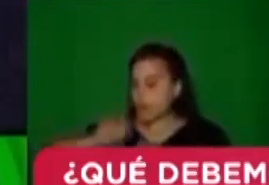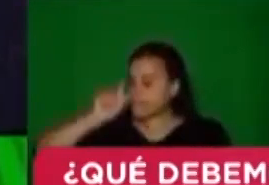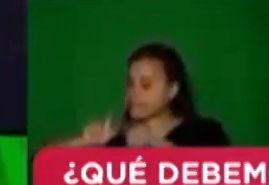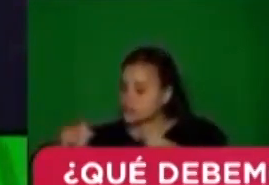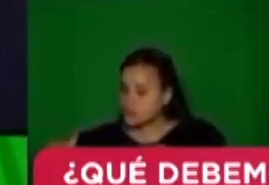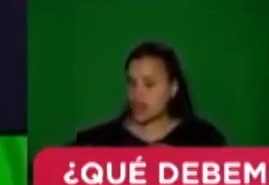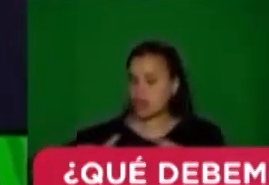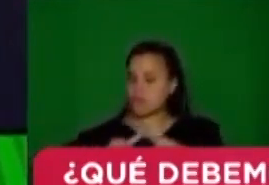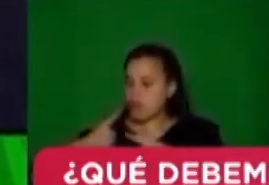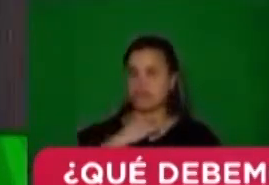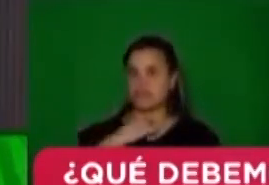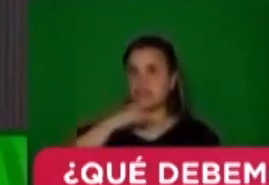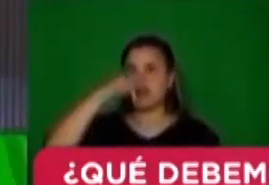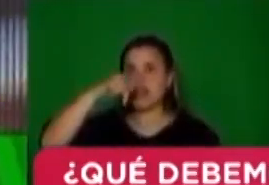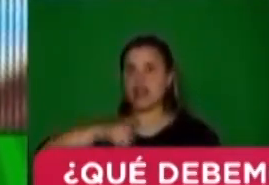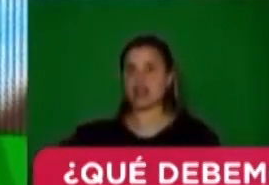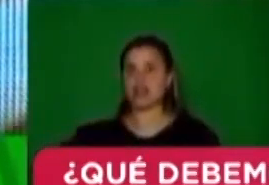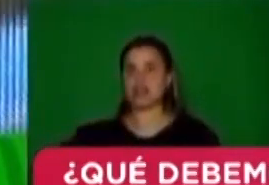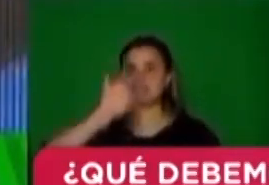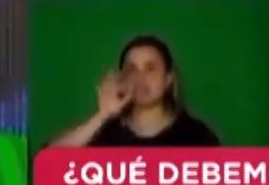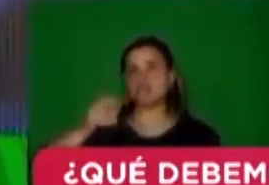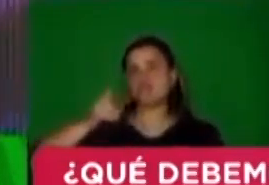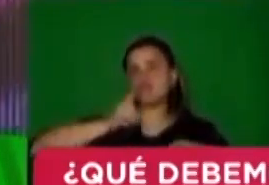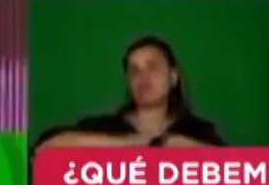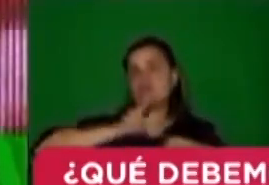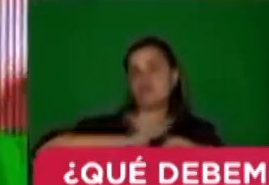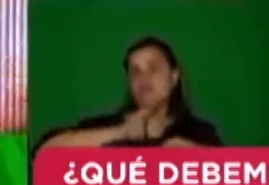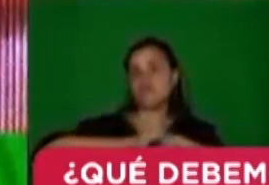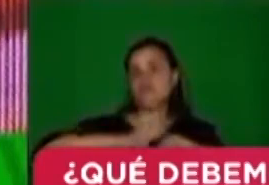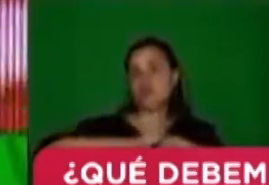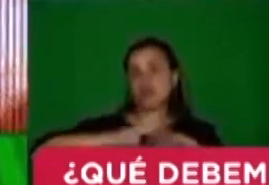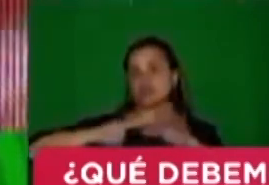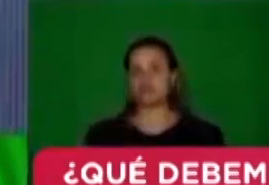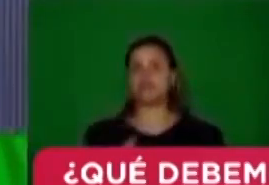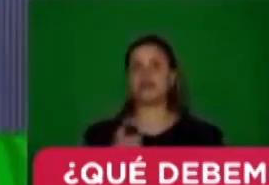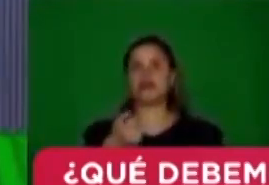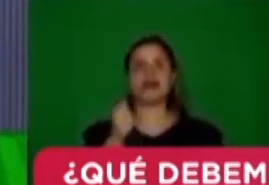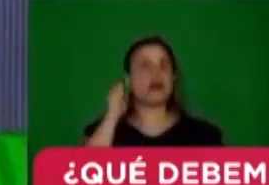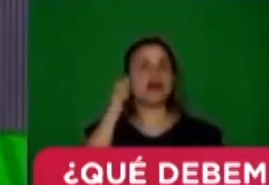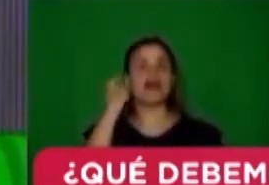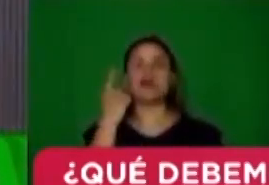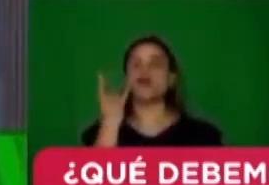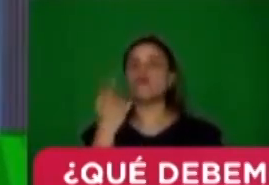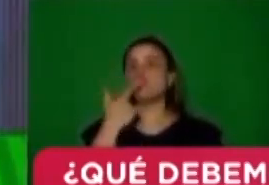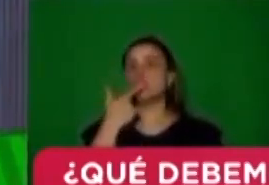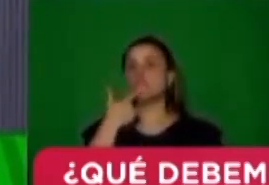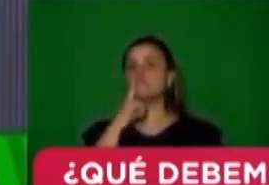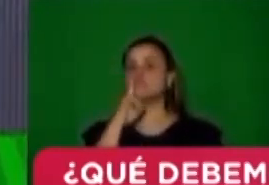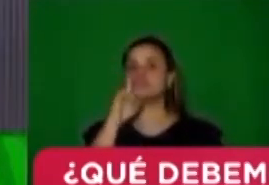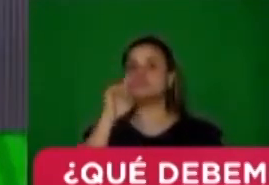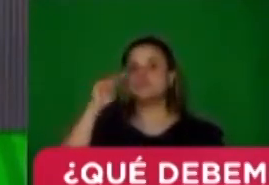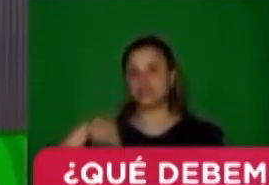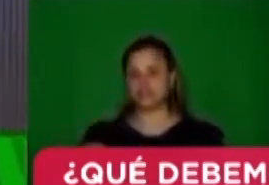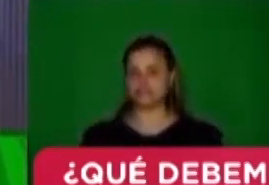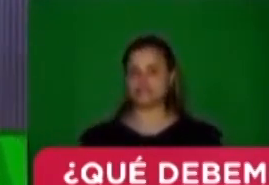sido un poco rígido este formato. Mantener 8 minutos la atención, quizás cuando lo pensamos, son 8 minutos